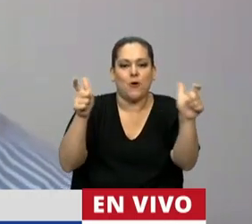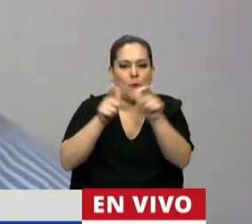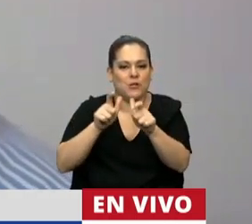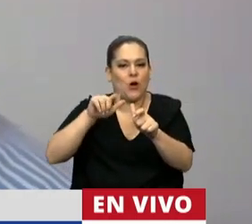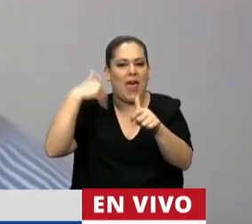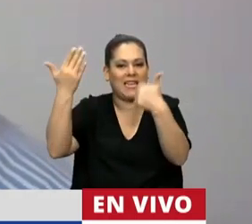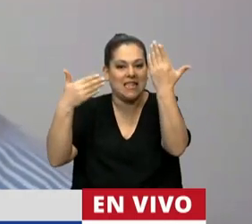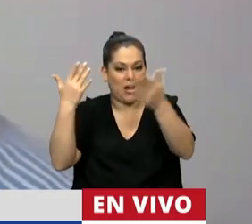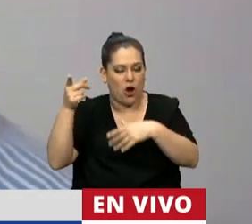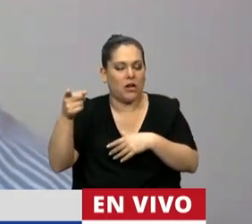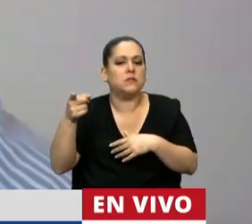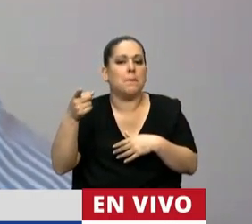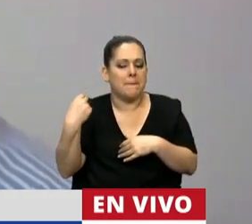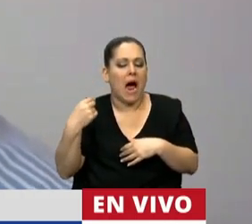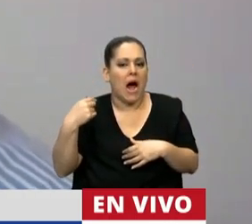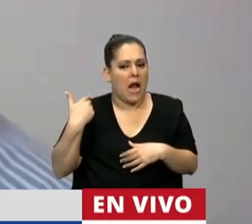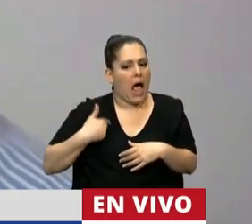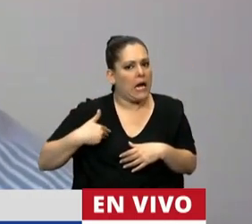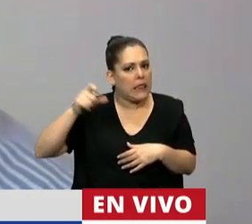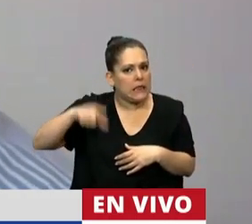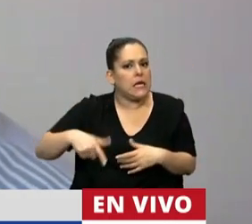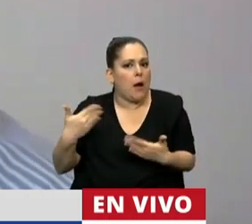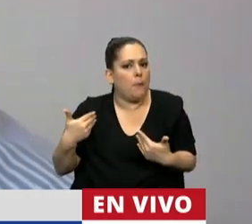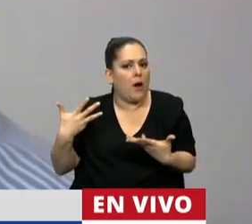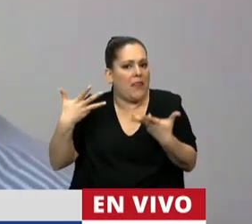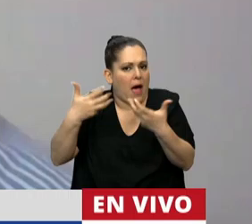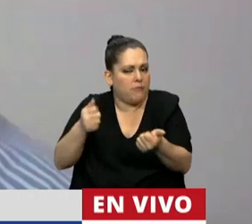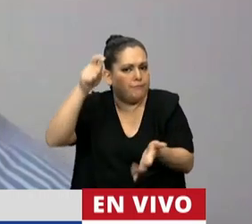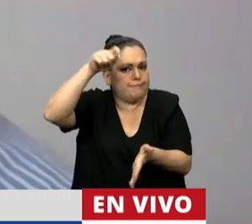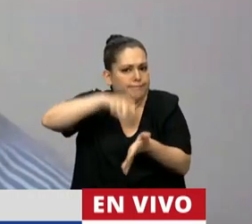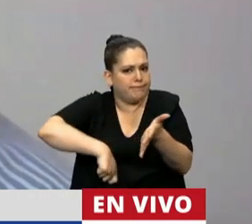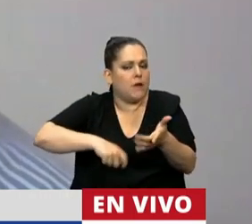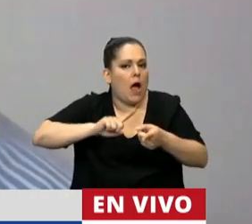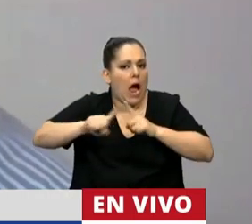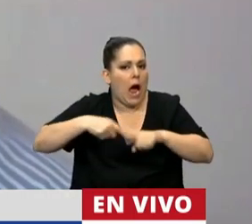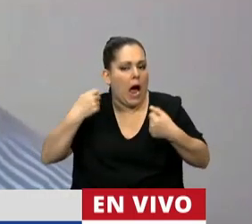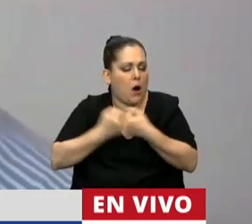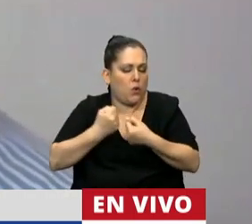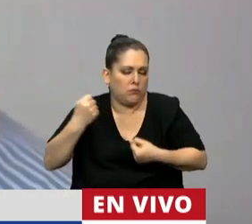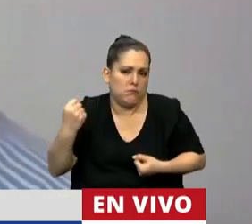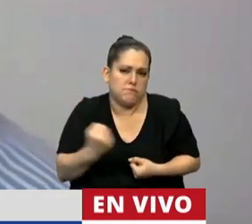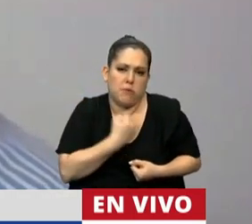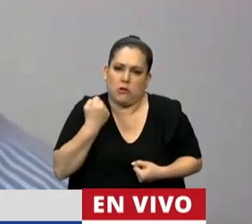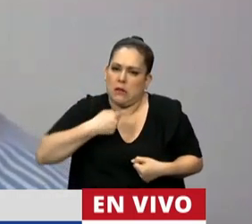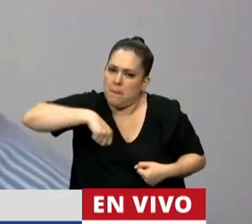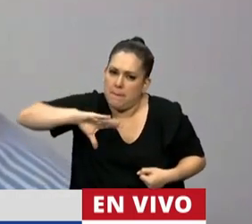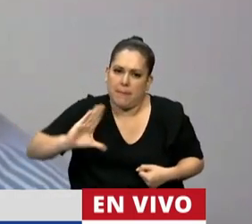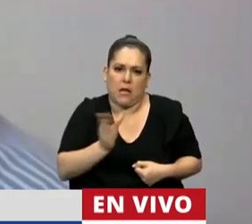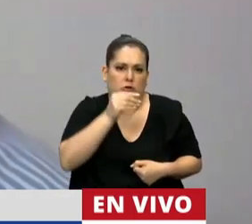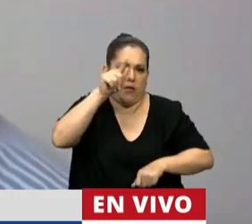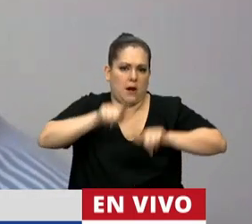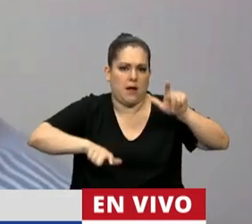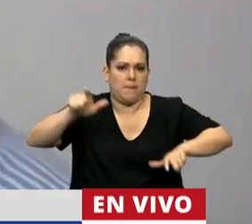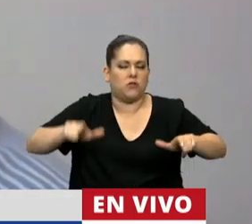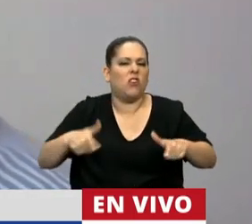la Argentina pueda ratificar este convenio tan importante para todos, que tiene como objeto, como bien se dijo,